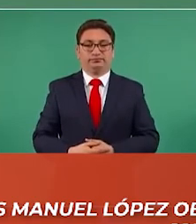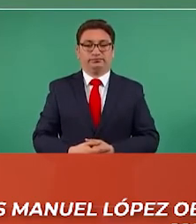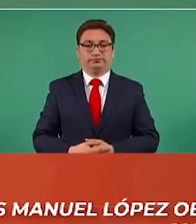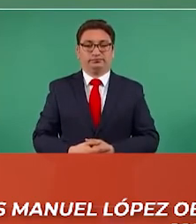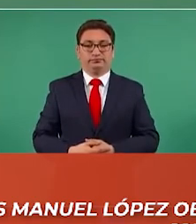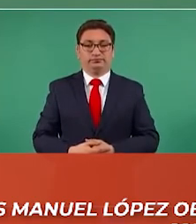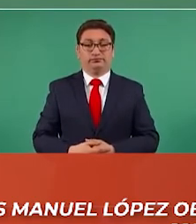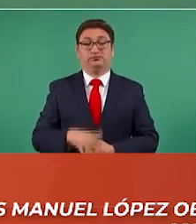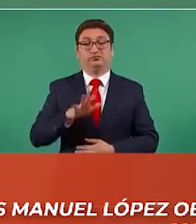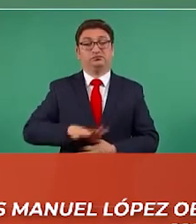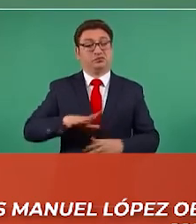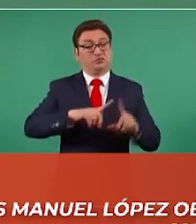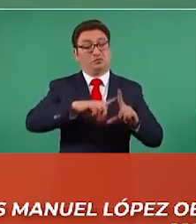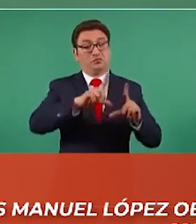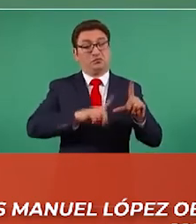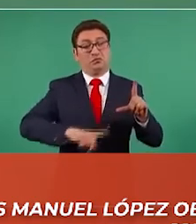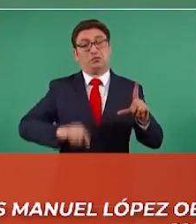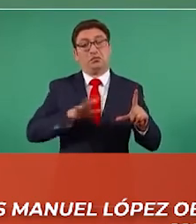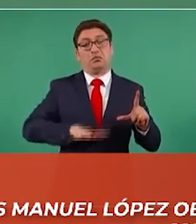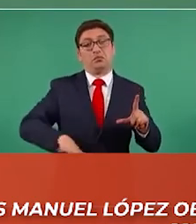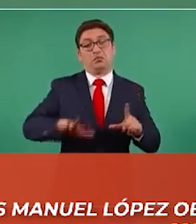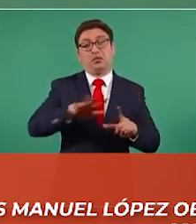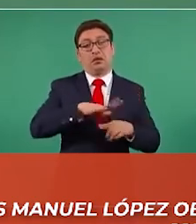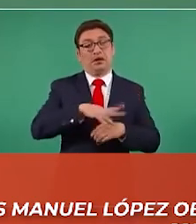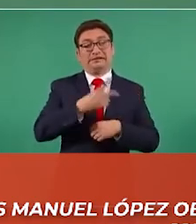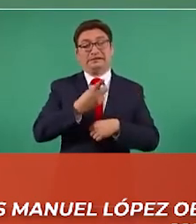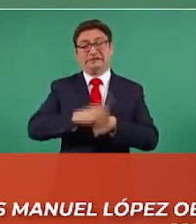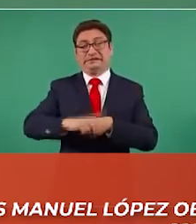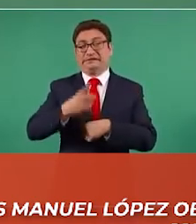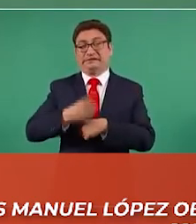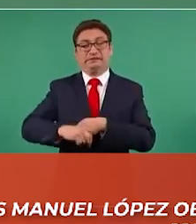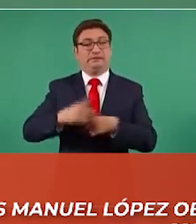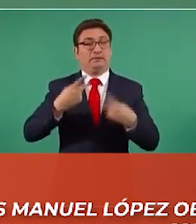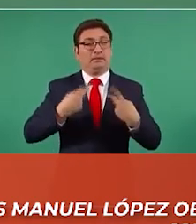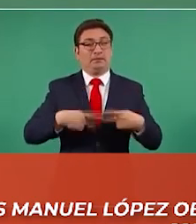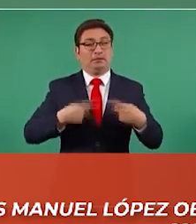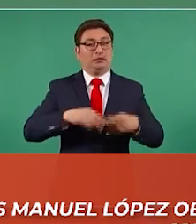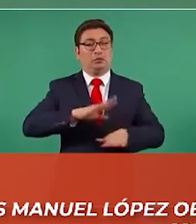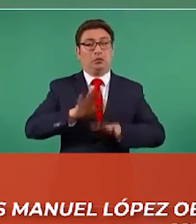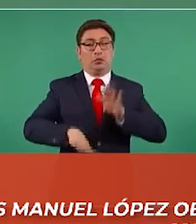Se convirtió al país en un cementerio.